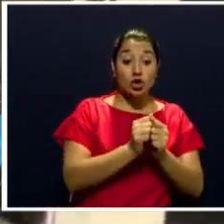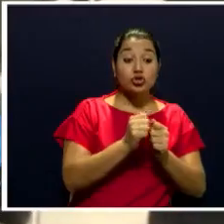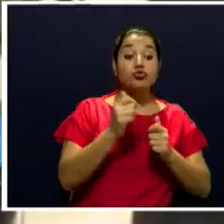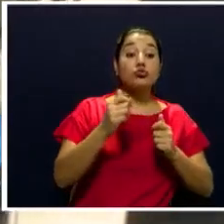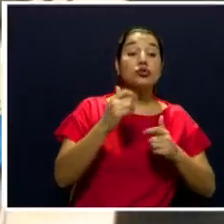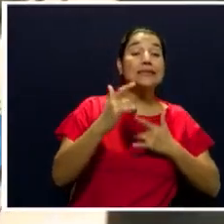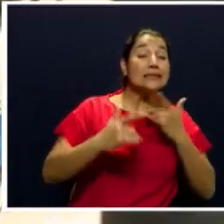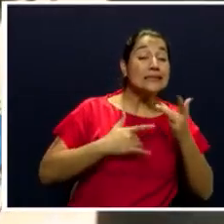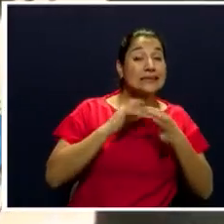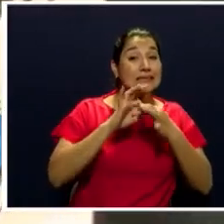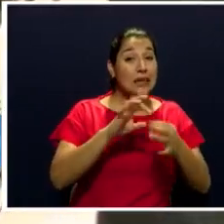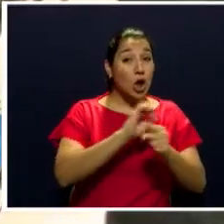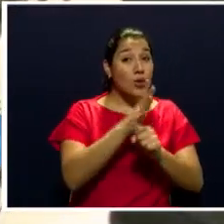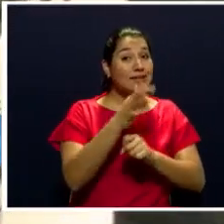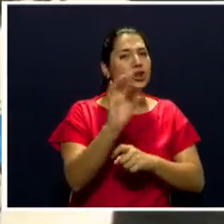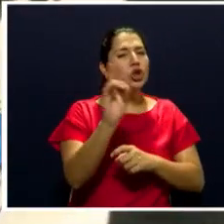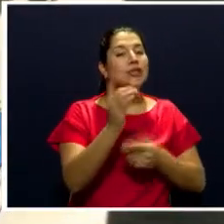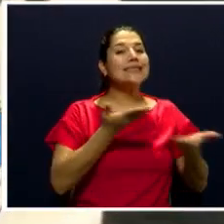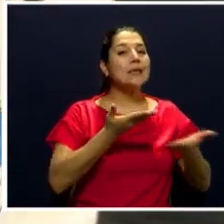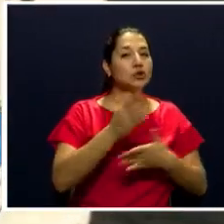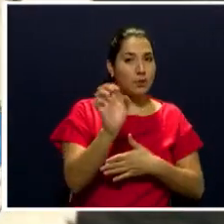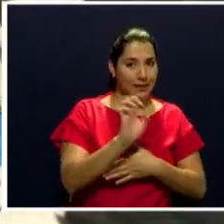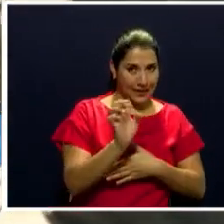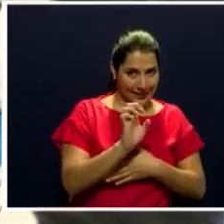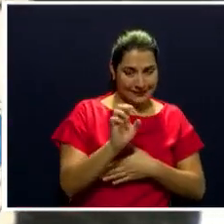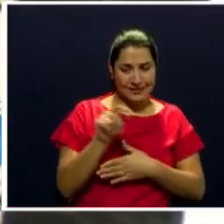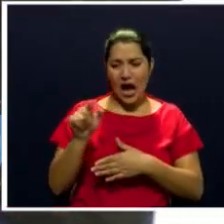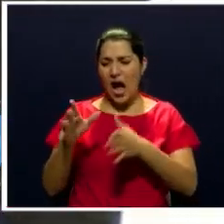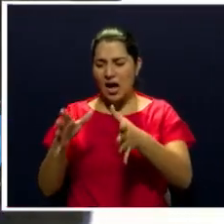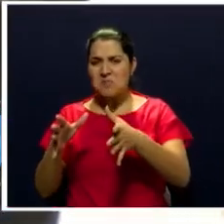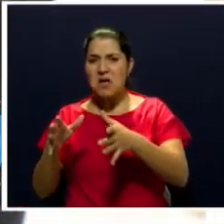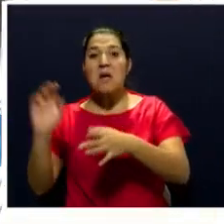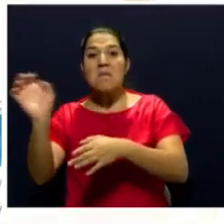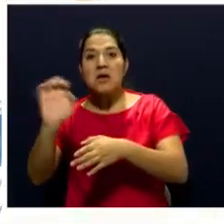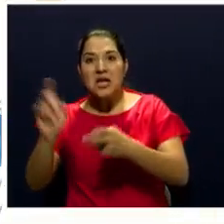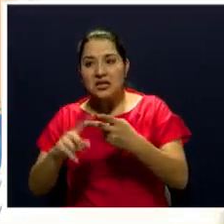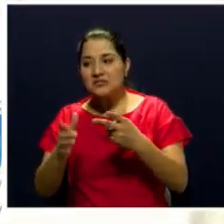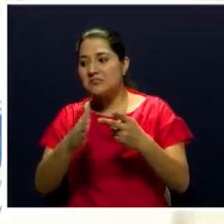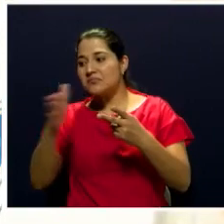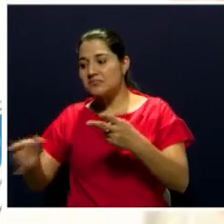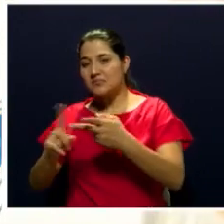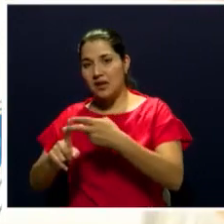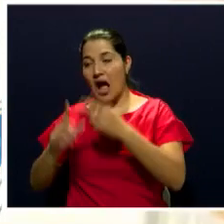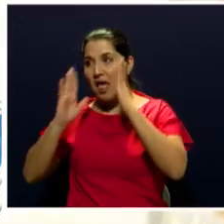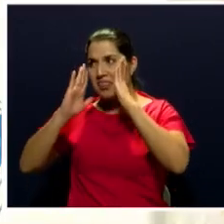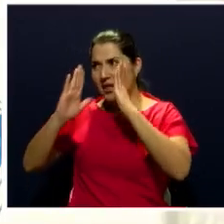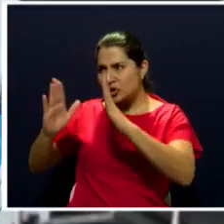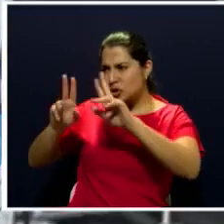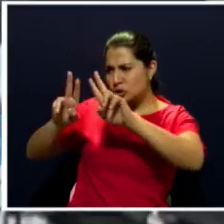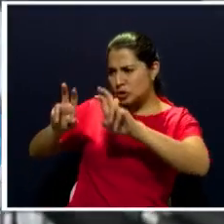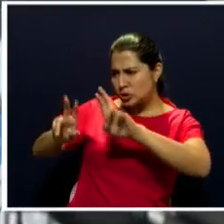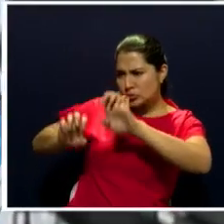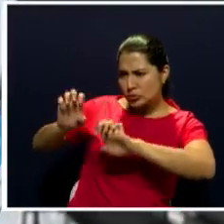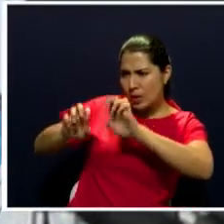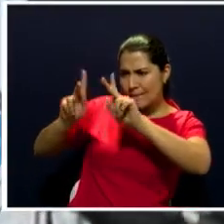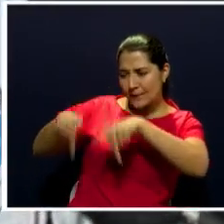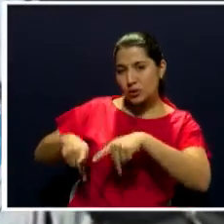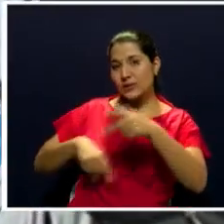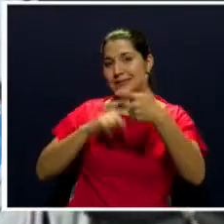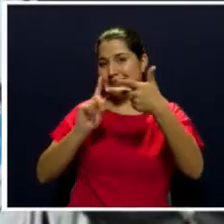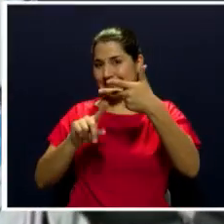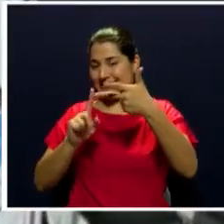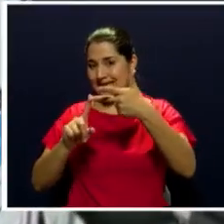estos módulos será la sala de shock. En este otro módulo se instalará el área de recepción y valoración de pacientes, y en este